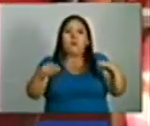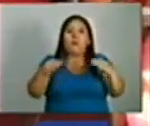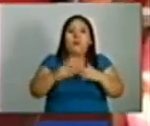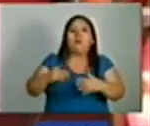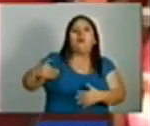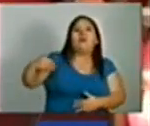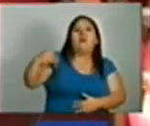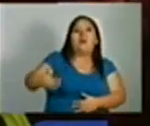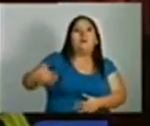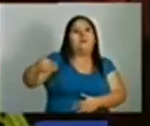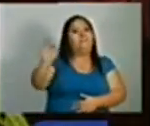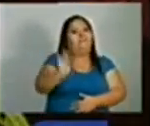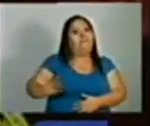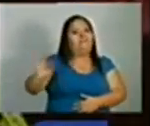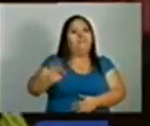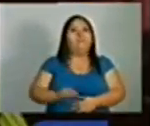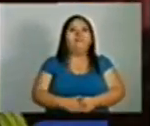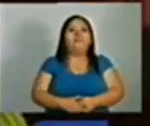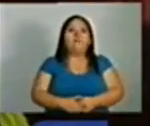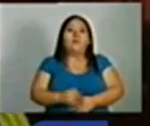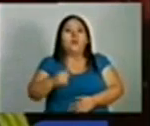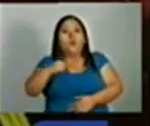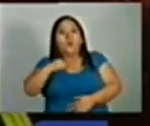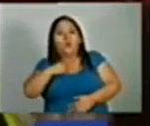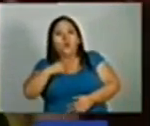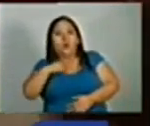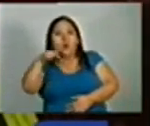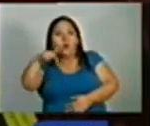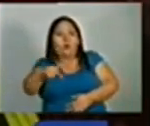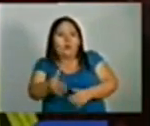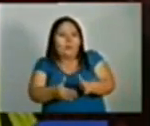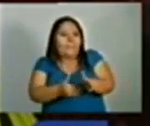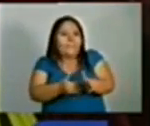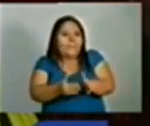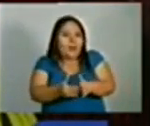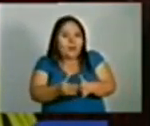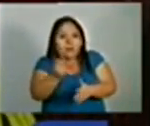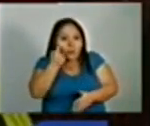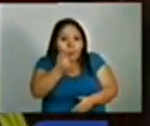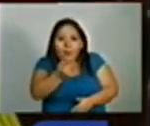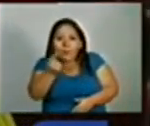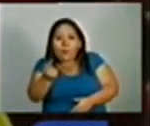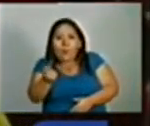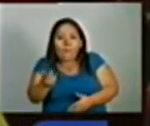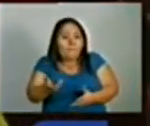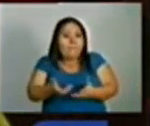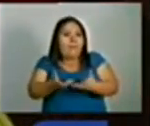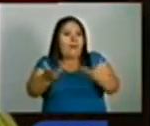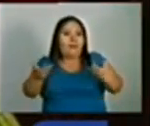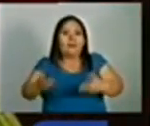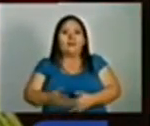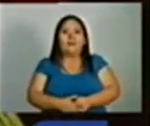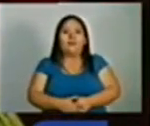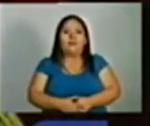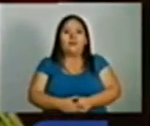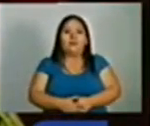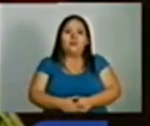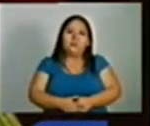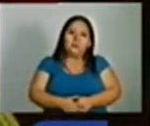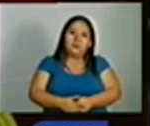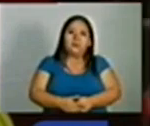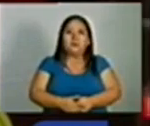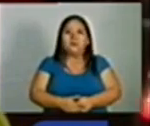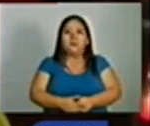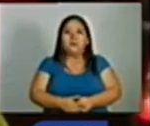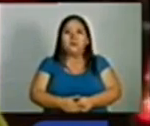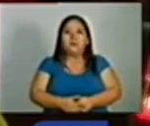año mejoremos. Yo siento que ahorita empieza, por eso es que no se ha visto como el auge, ¿verdad? Y